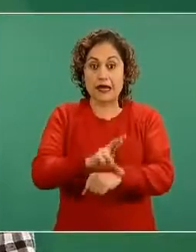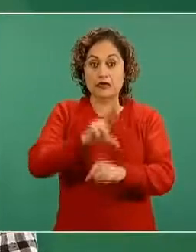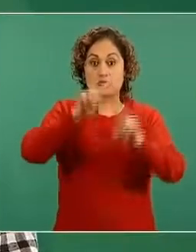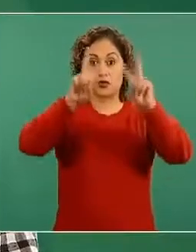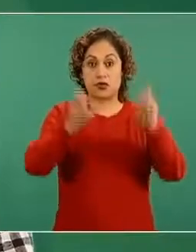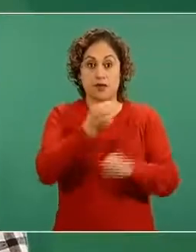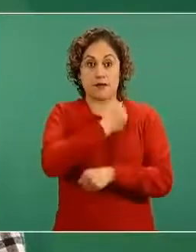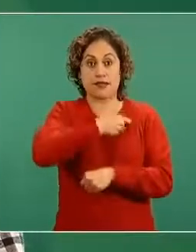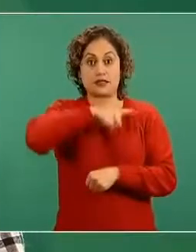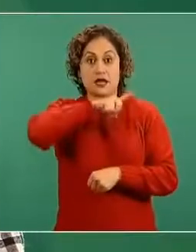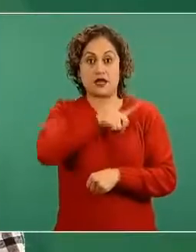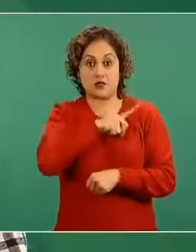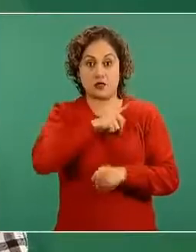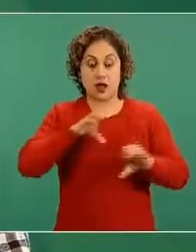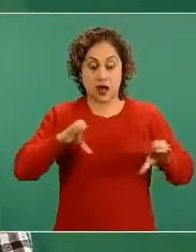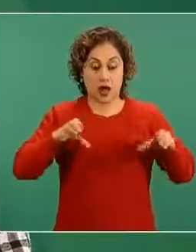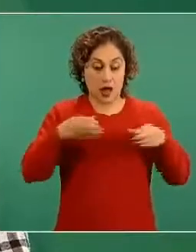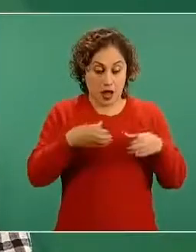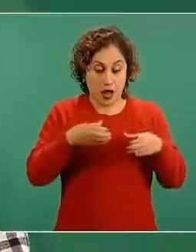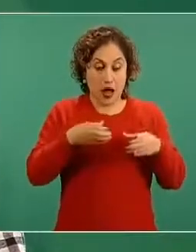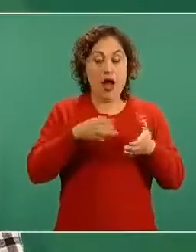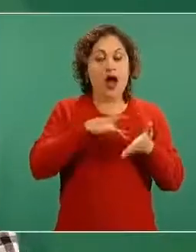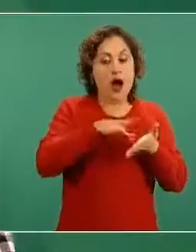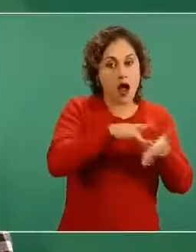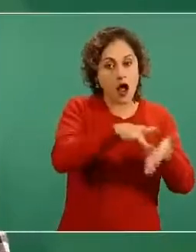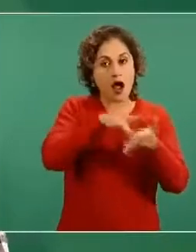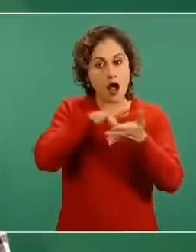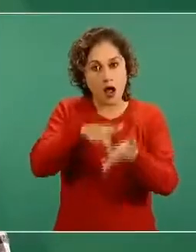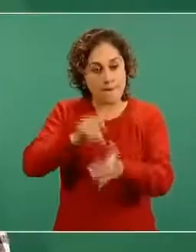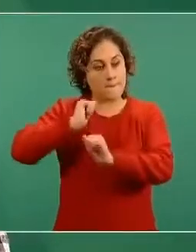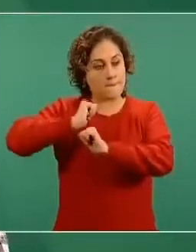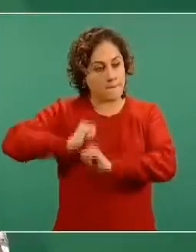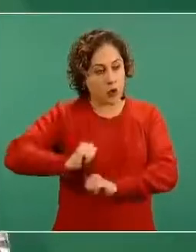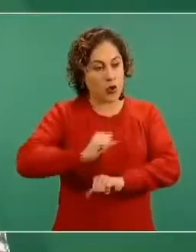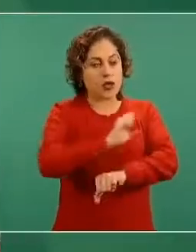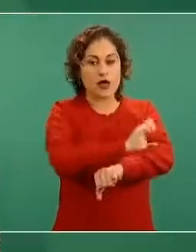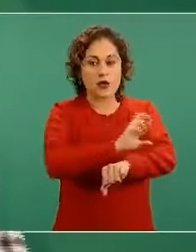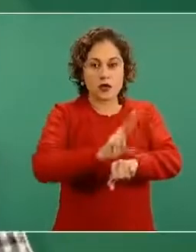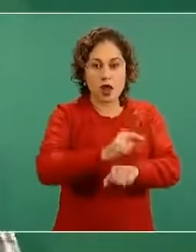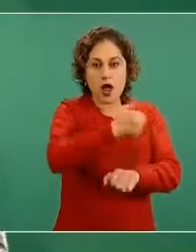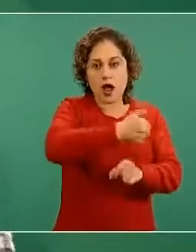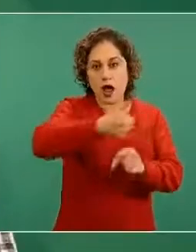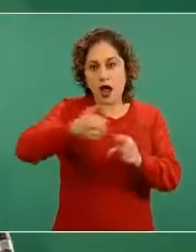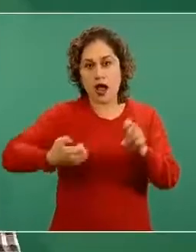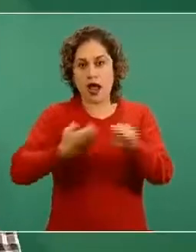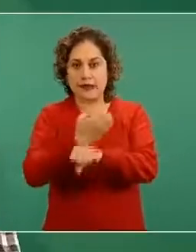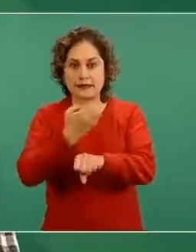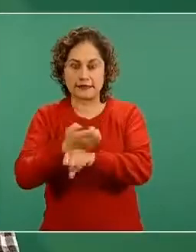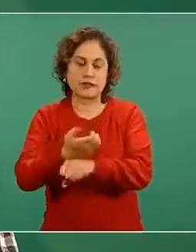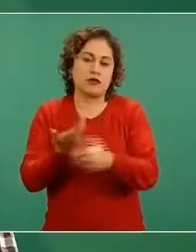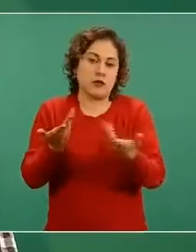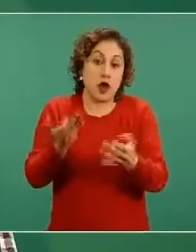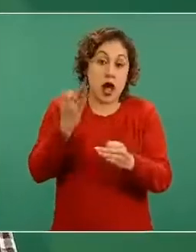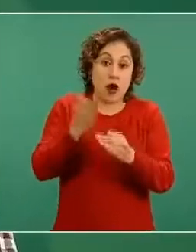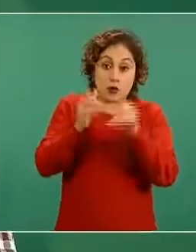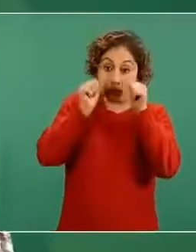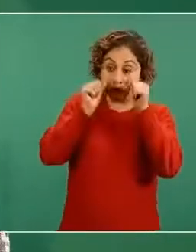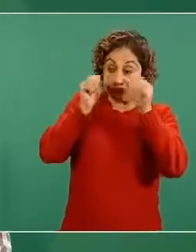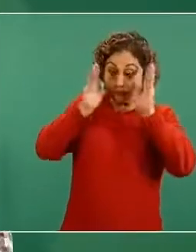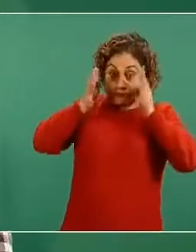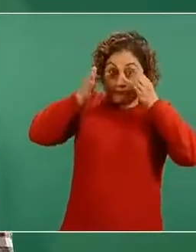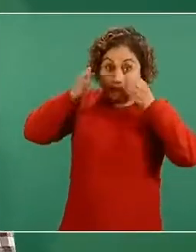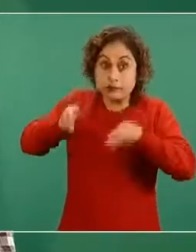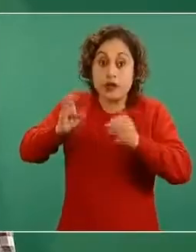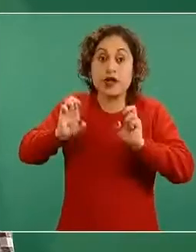ayuda a apoyar a los estados, particularmente el estado de Chiapas, que es el que tiene el mayor flujo migratorio, para